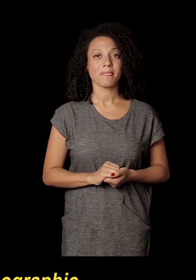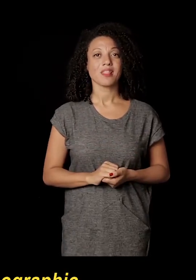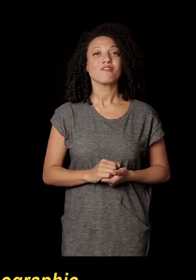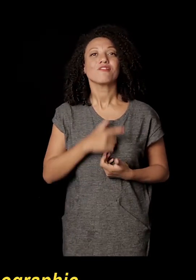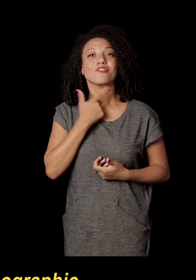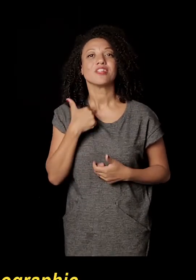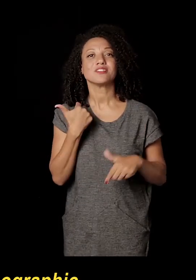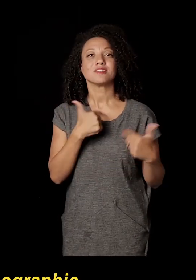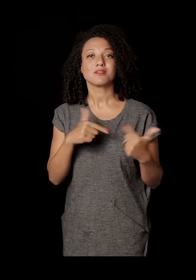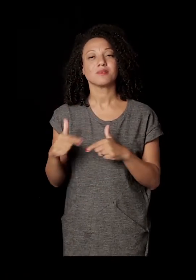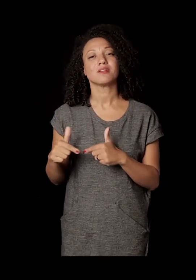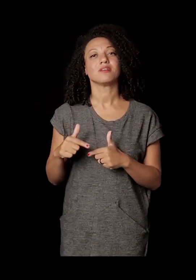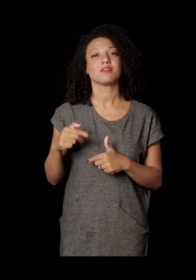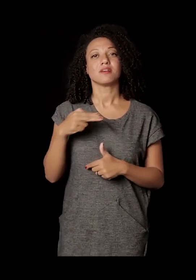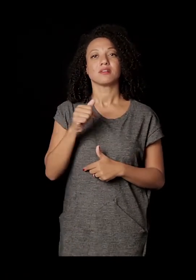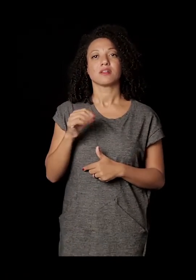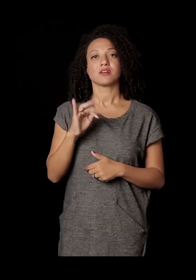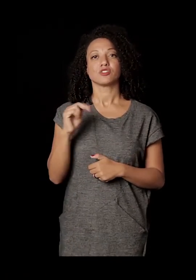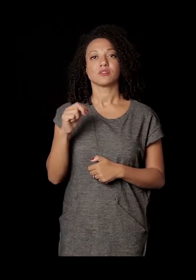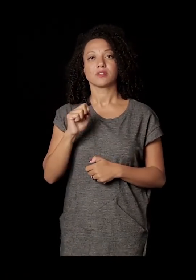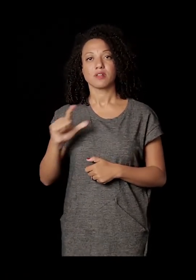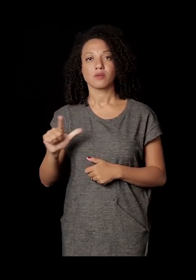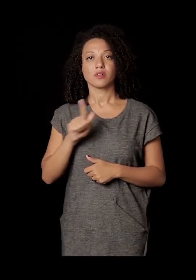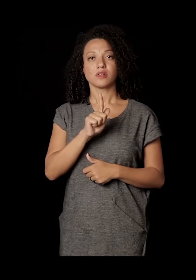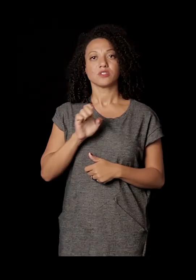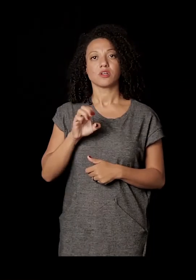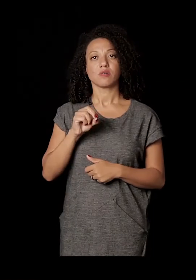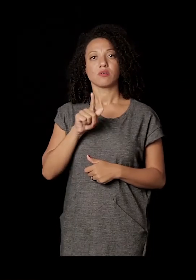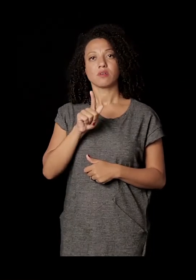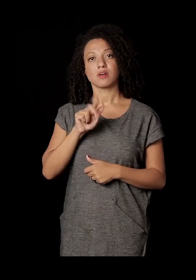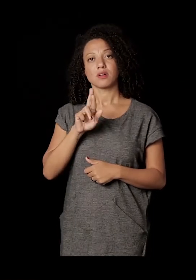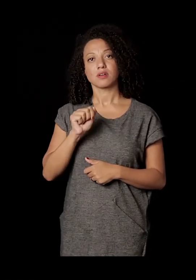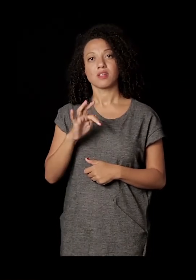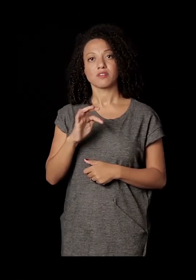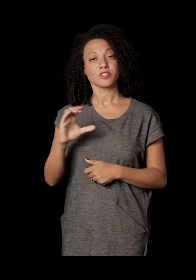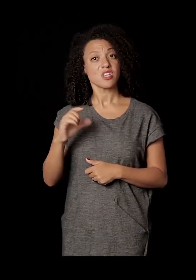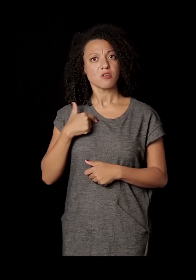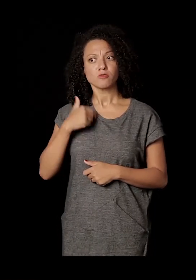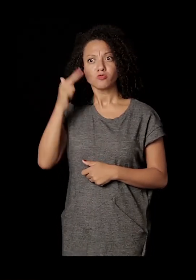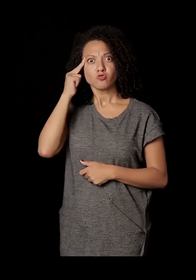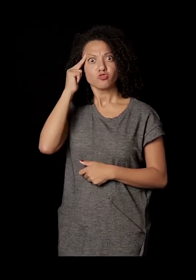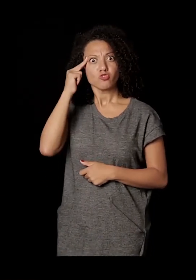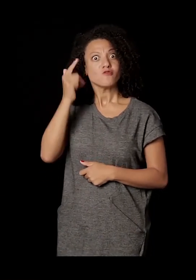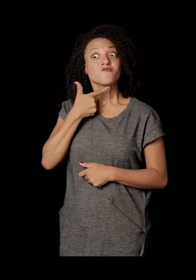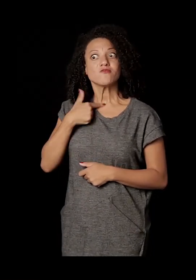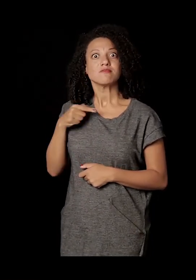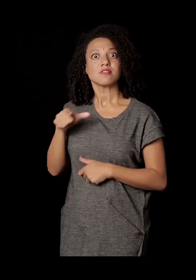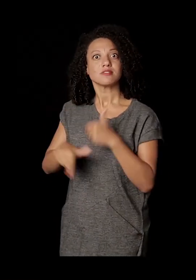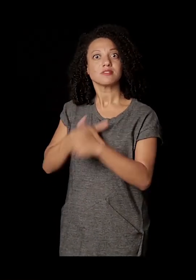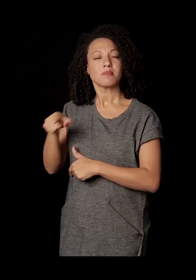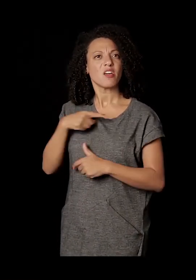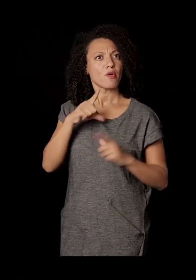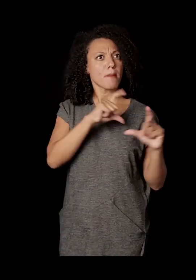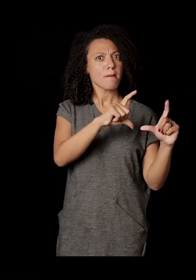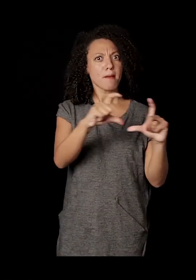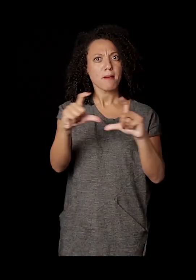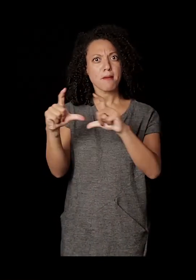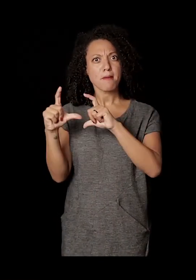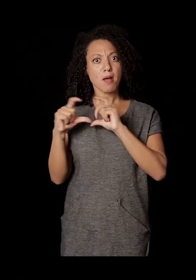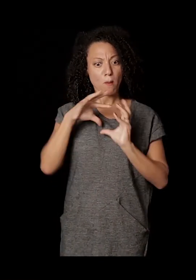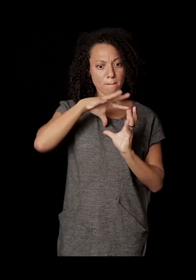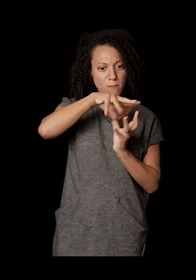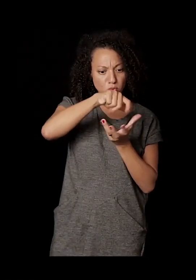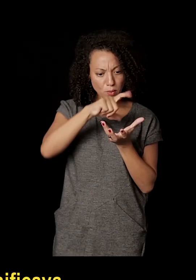con National Geographic. Yo dije, algún día voy a trabajar con National Geographic, voy a recorrer el mundo fotografiando para